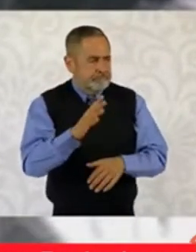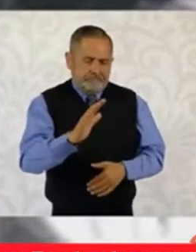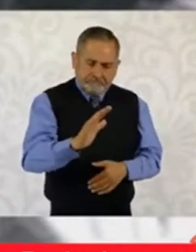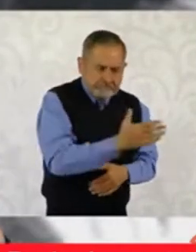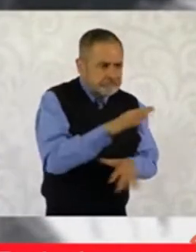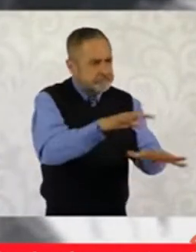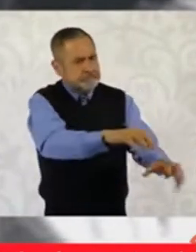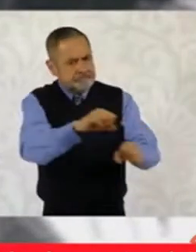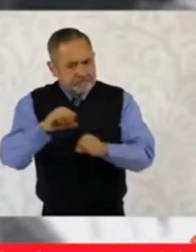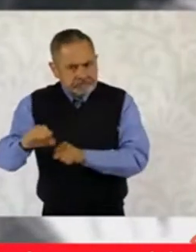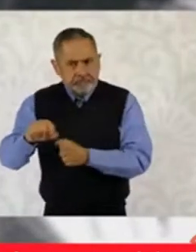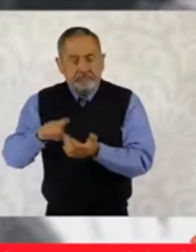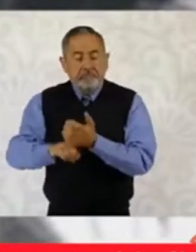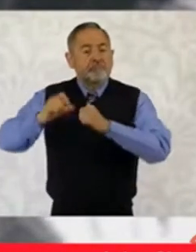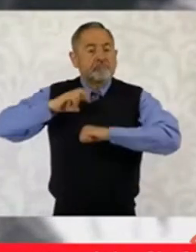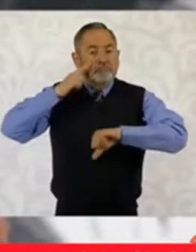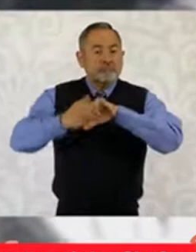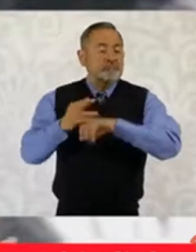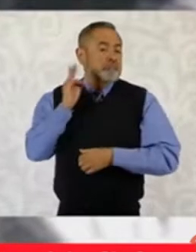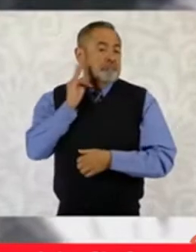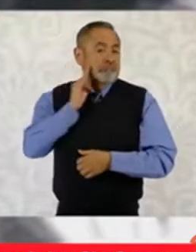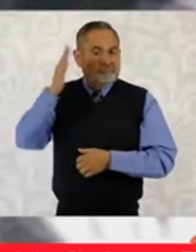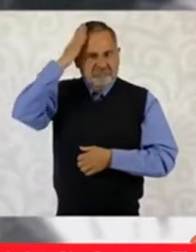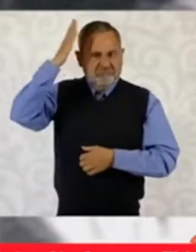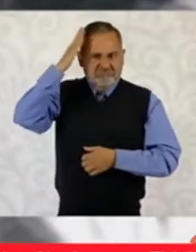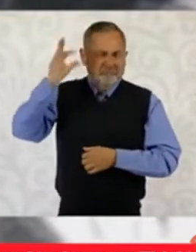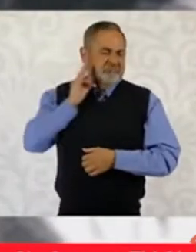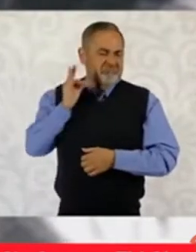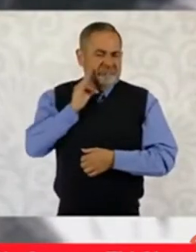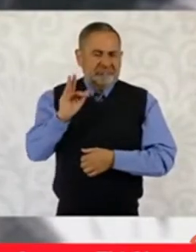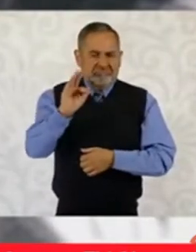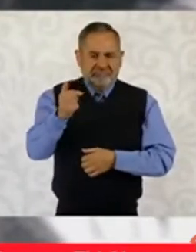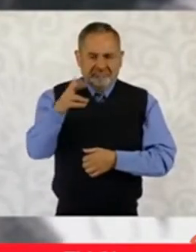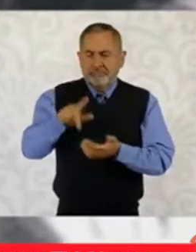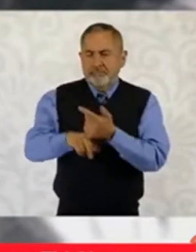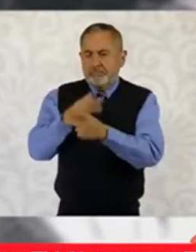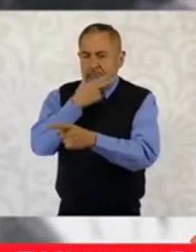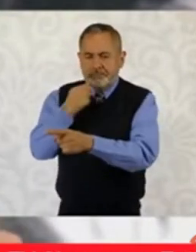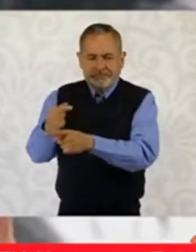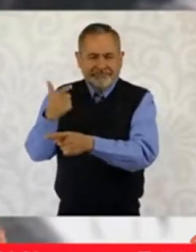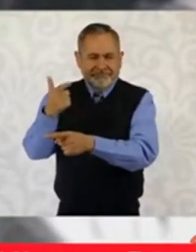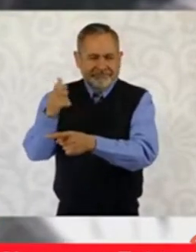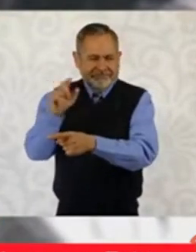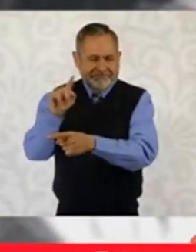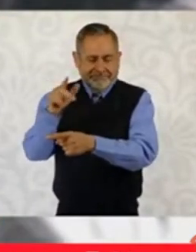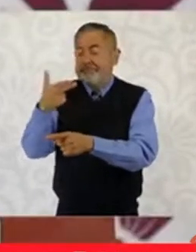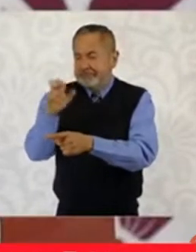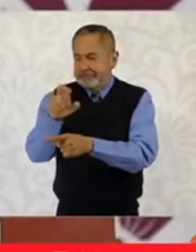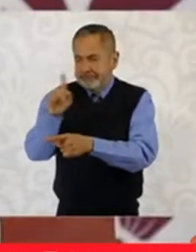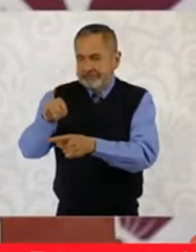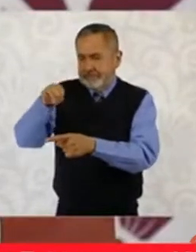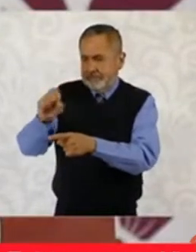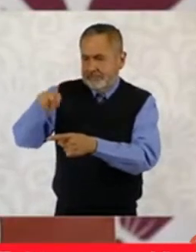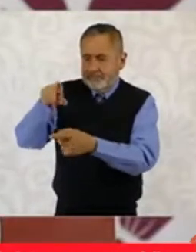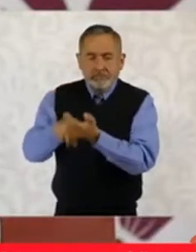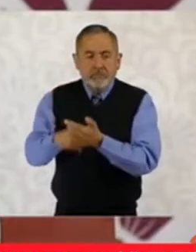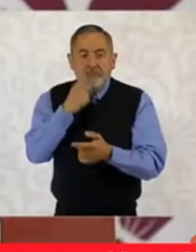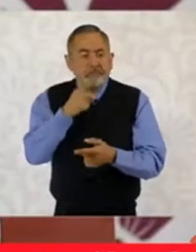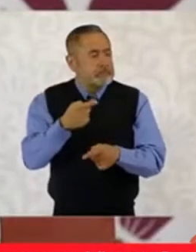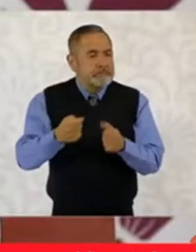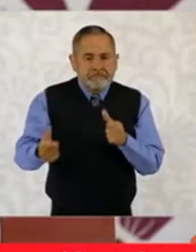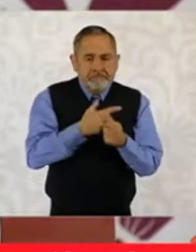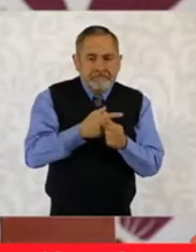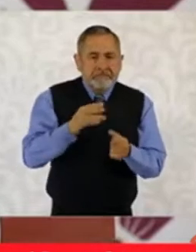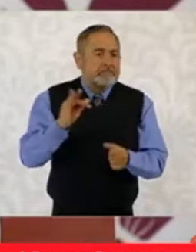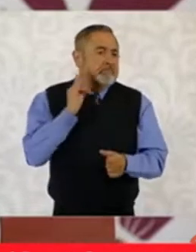porque el fiscal adecuadamente, el fiscal general, el doctor Alejandro Gertz Manero, ha dicho, tenemos que recibir toda la